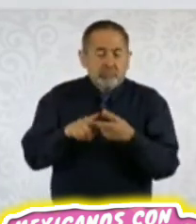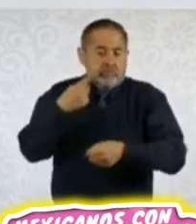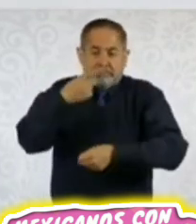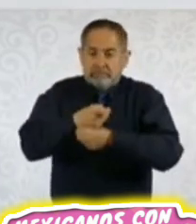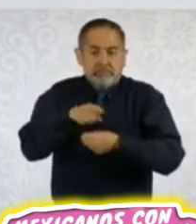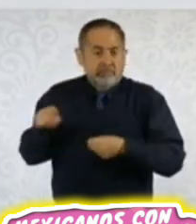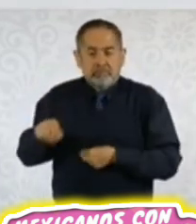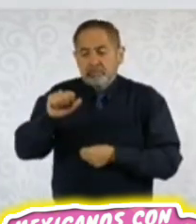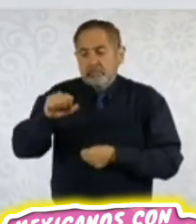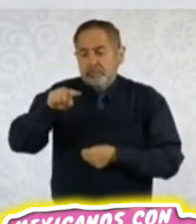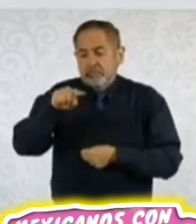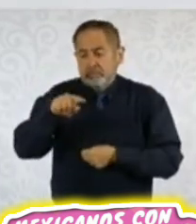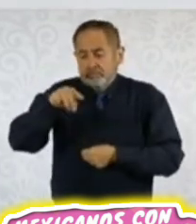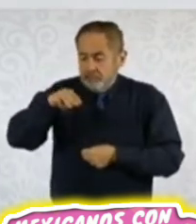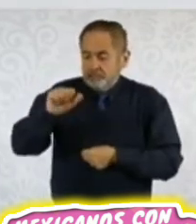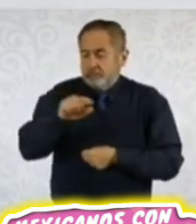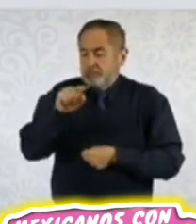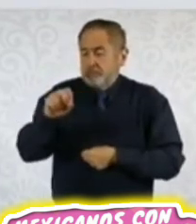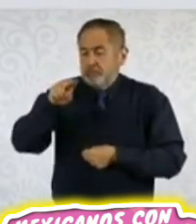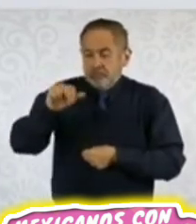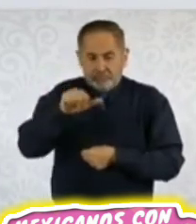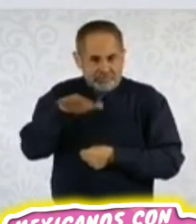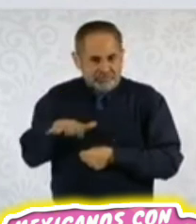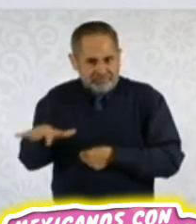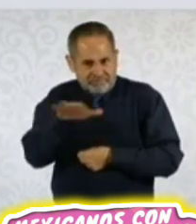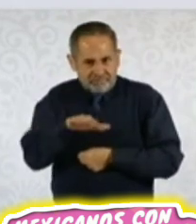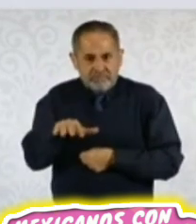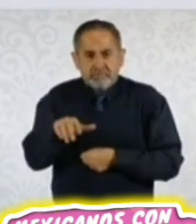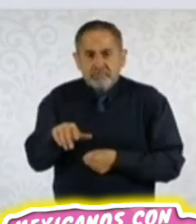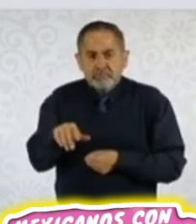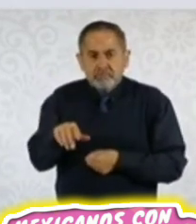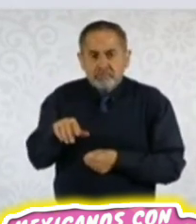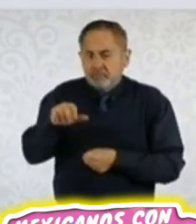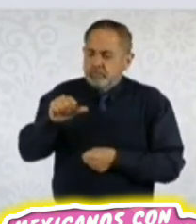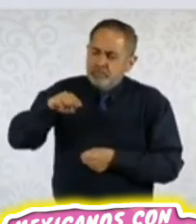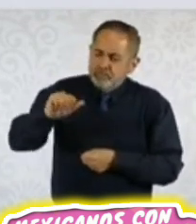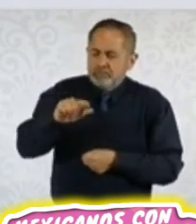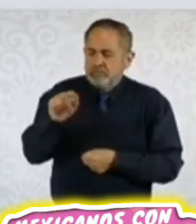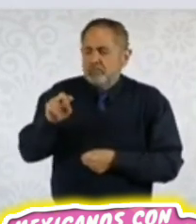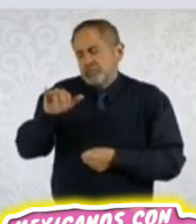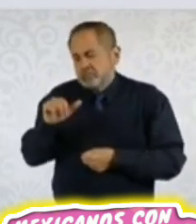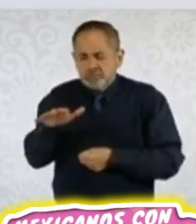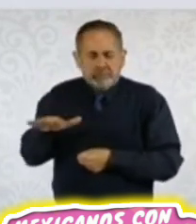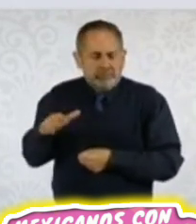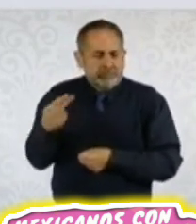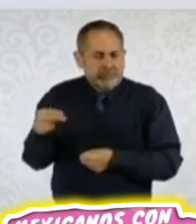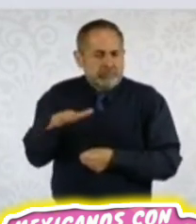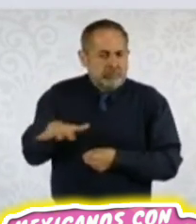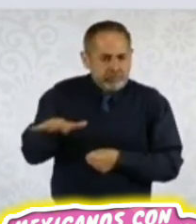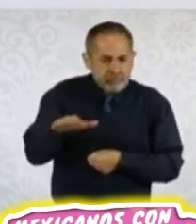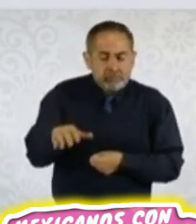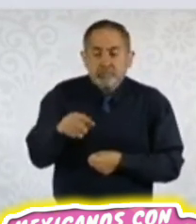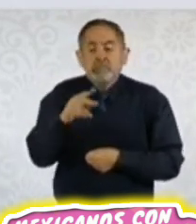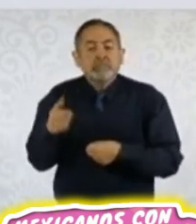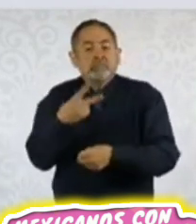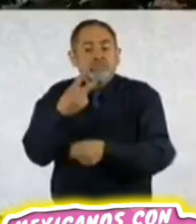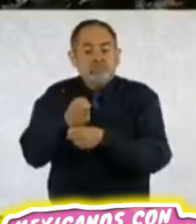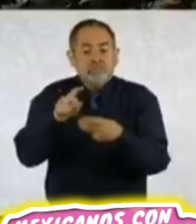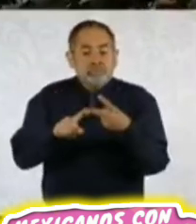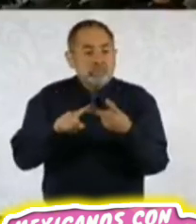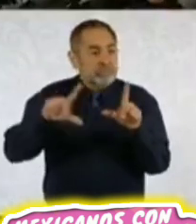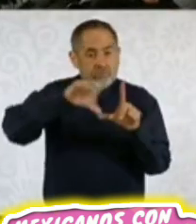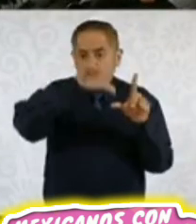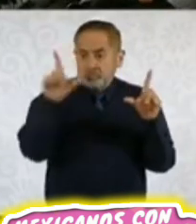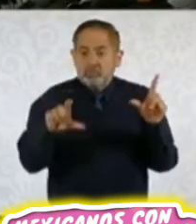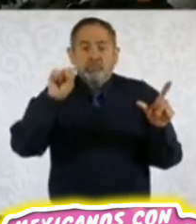Amazonas o la Amazonia y el Amazonas o la Amazonia, y la segunda es el sur-sureste de